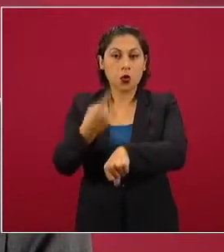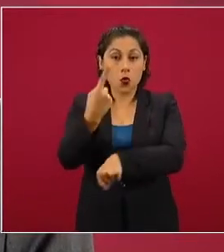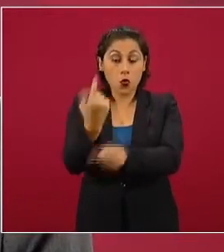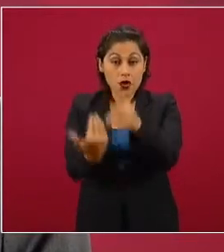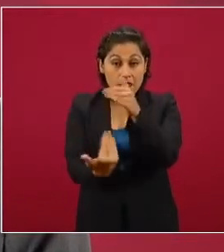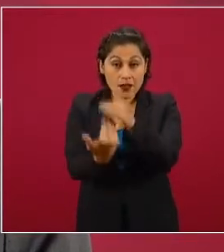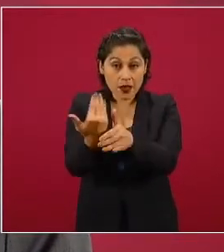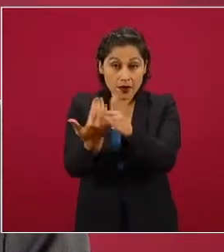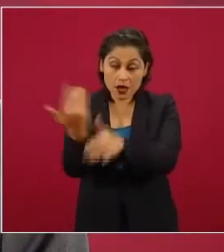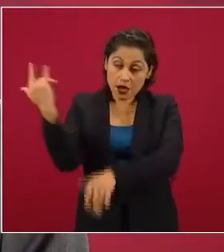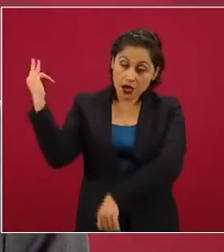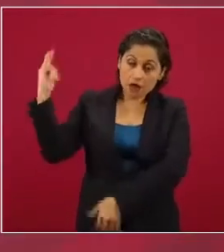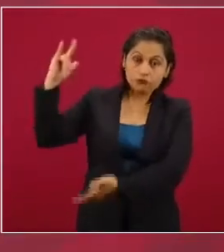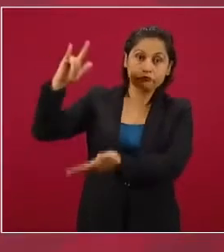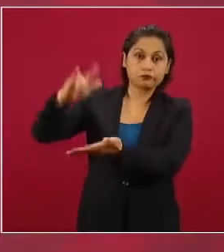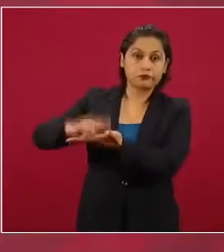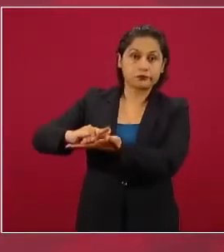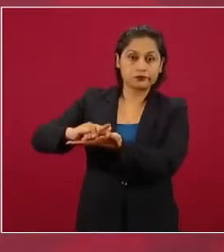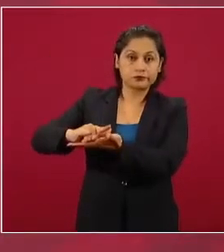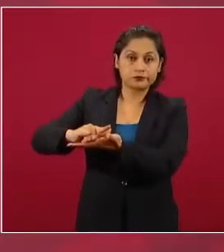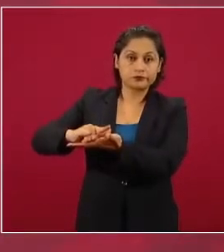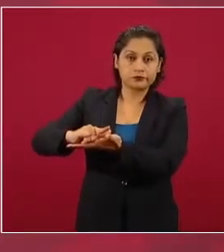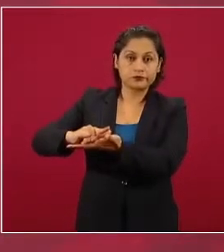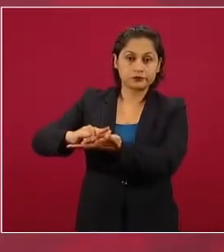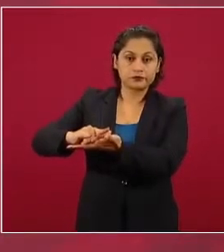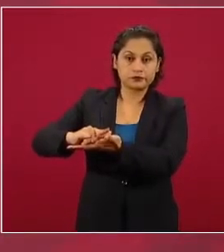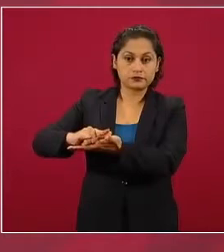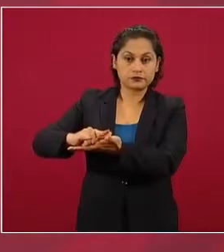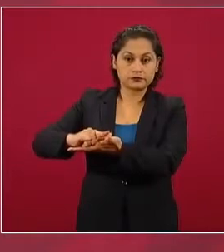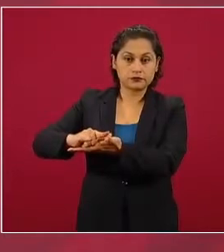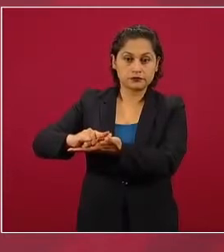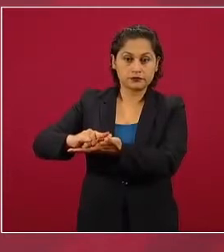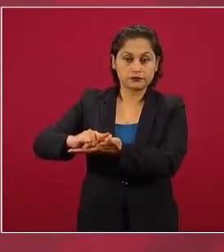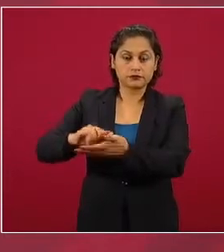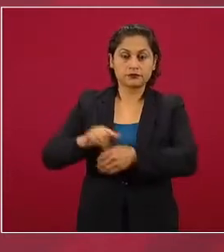en el aeropuerto de Asa